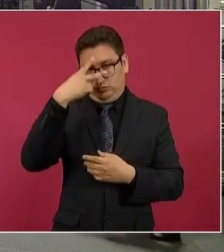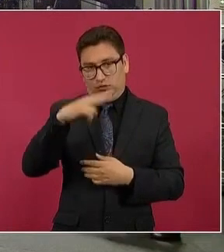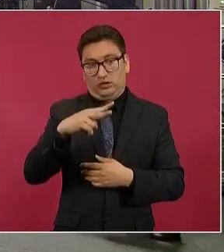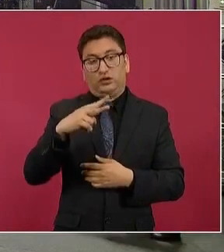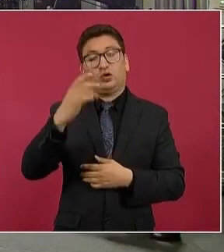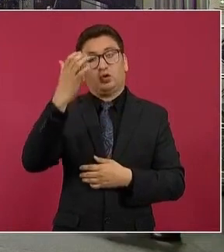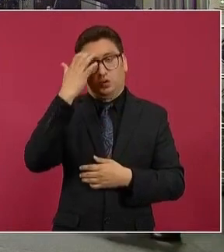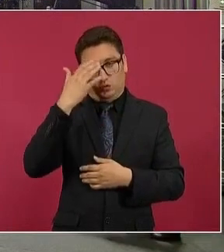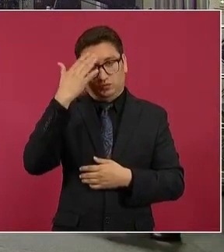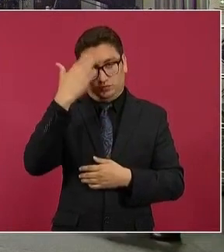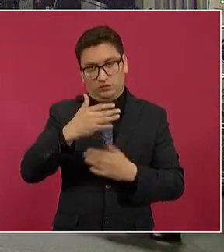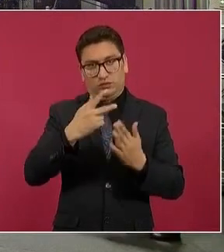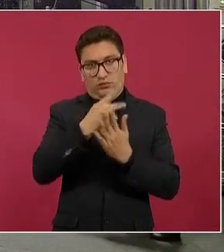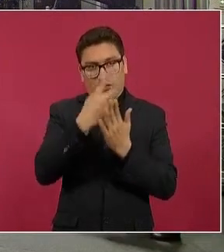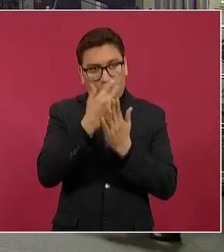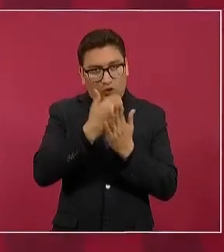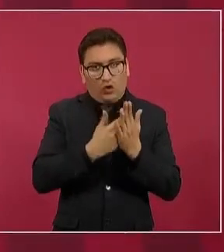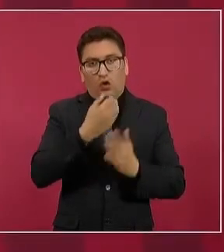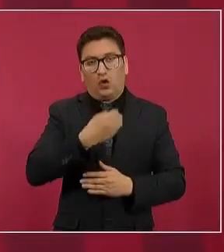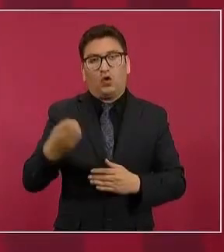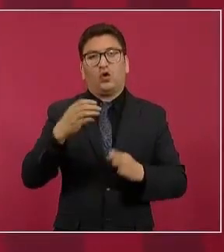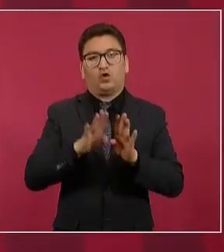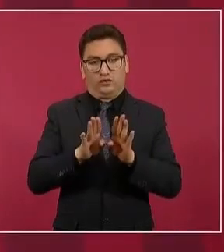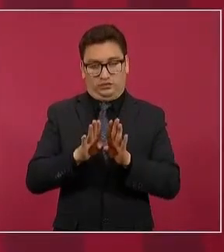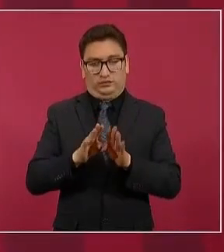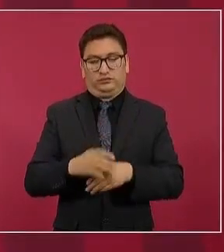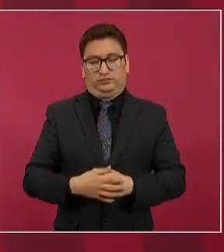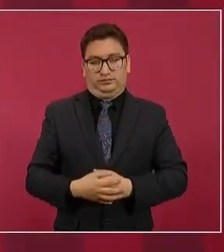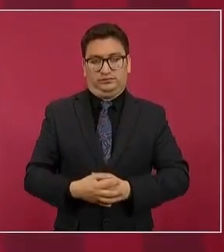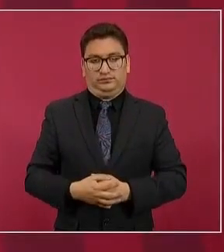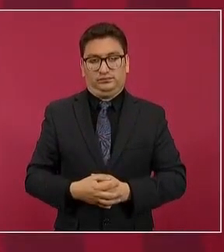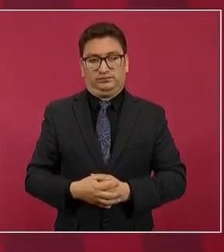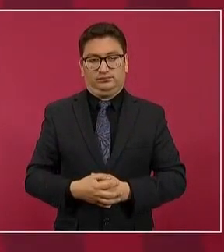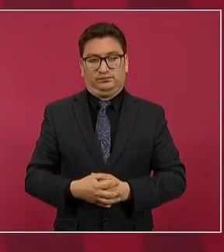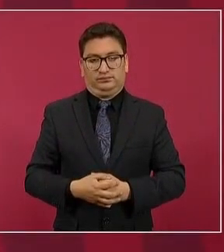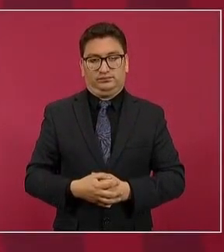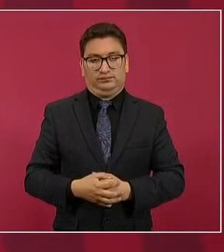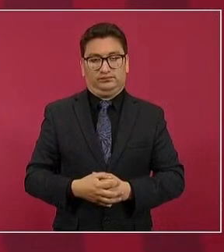plan. Entonces, les